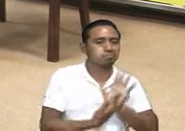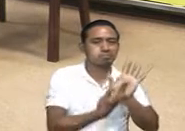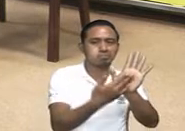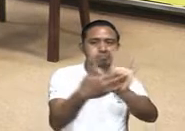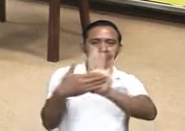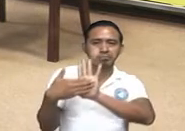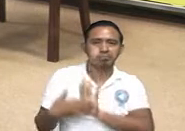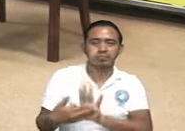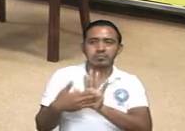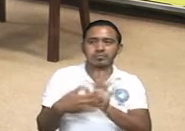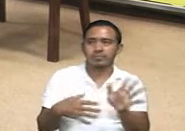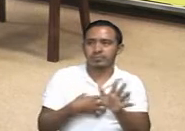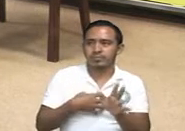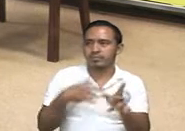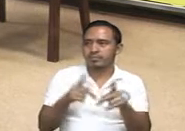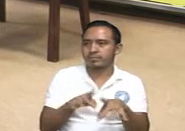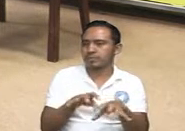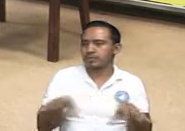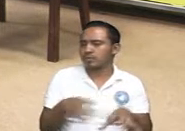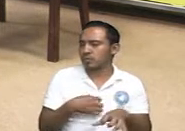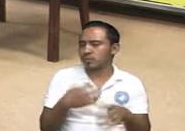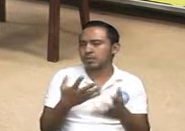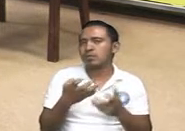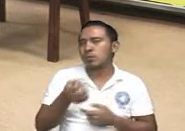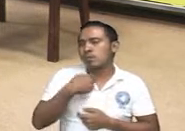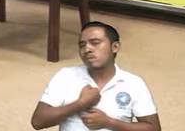no muestran esa planificación, por ejemplo,